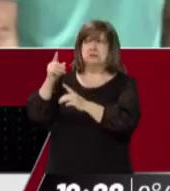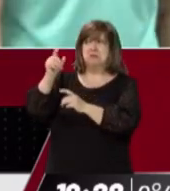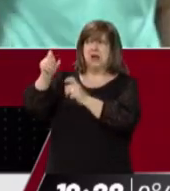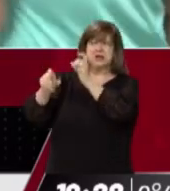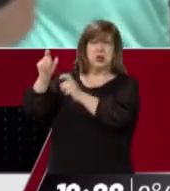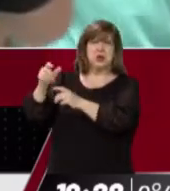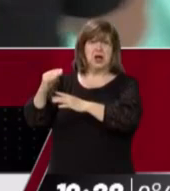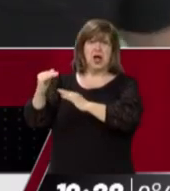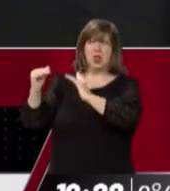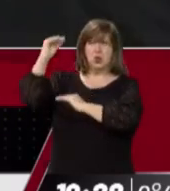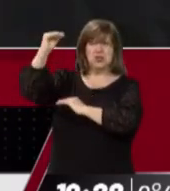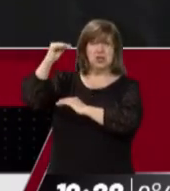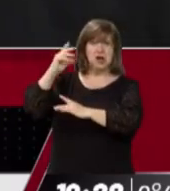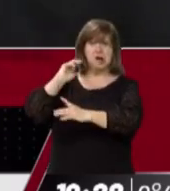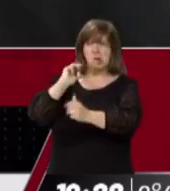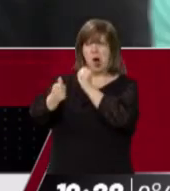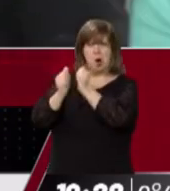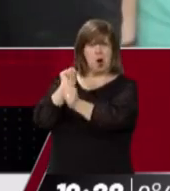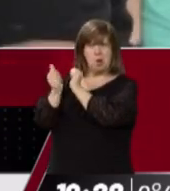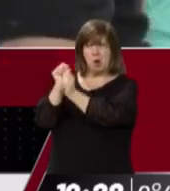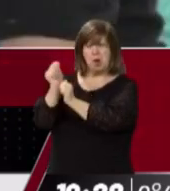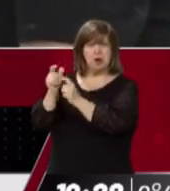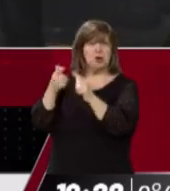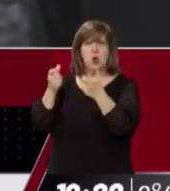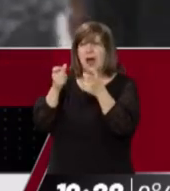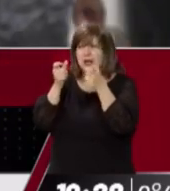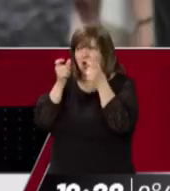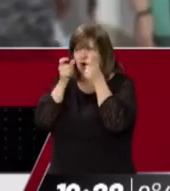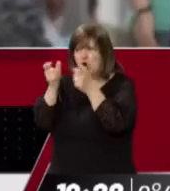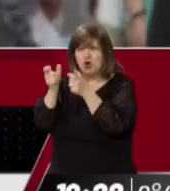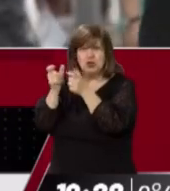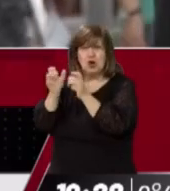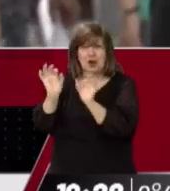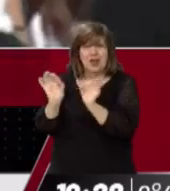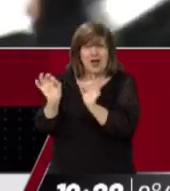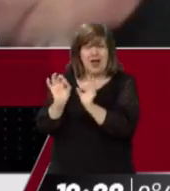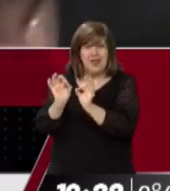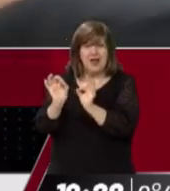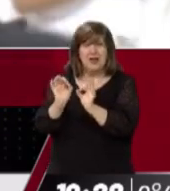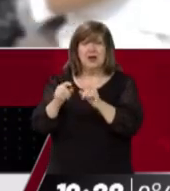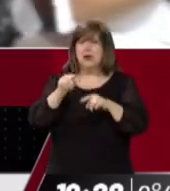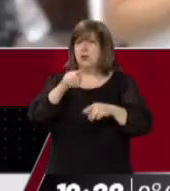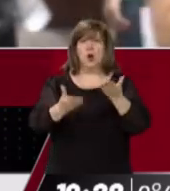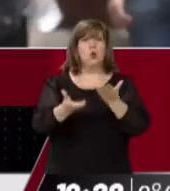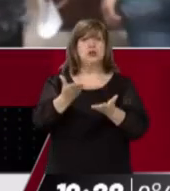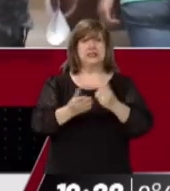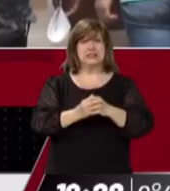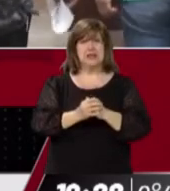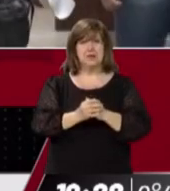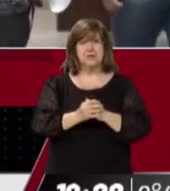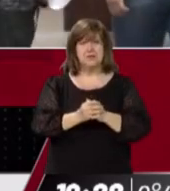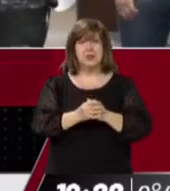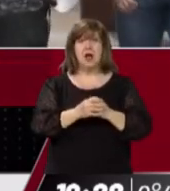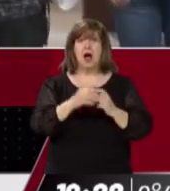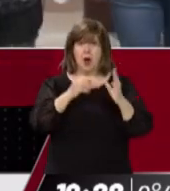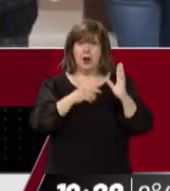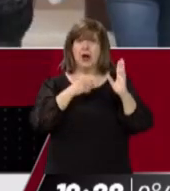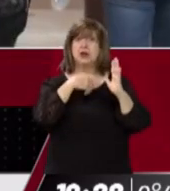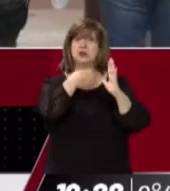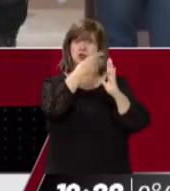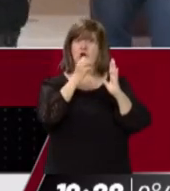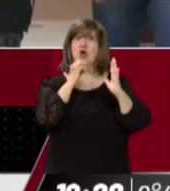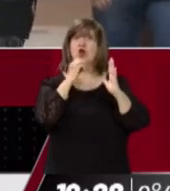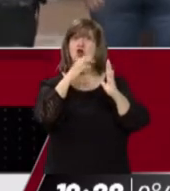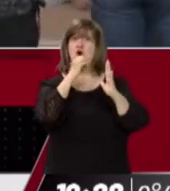esto y no hubo un control y no es justo no es justo que se ensucie en el nombre de ellos